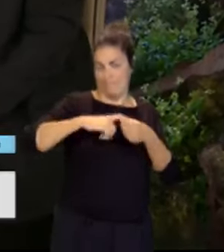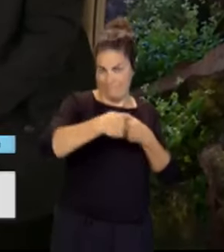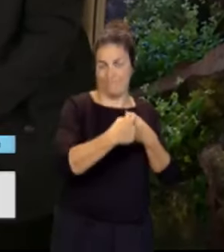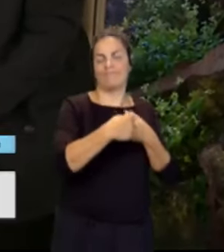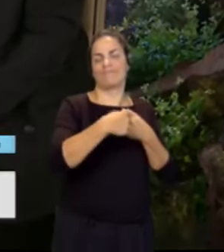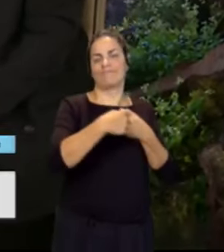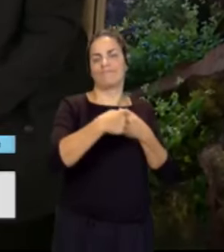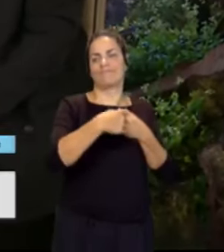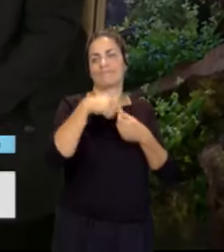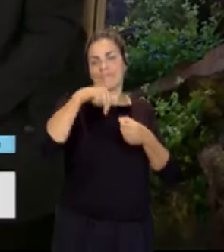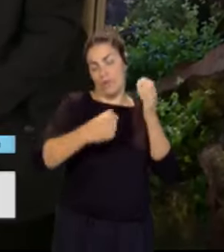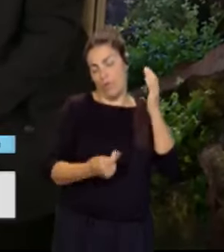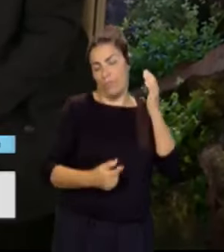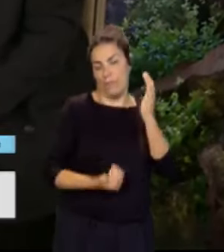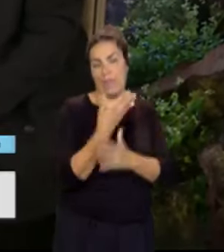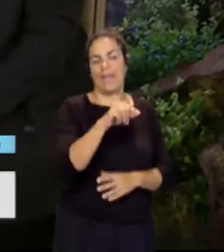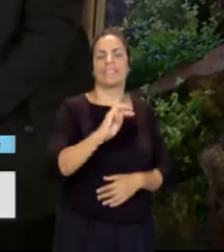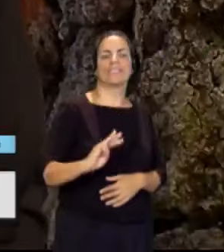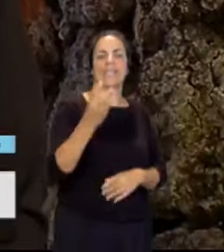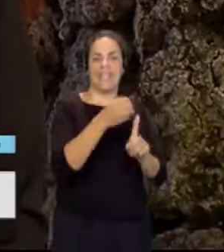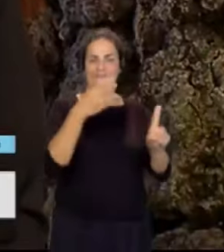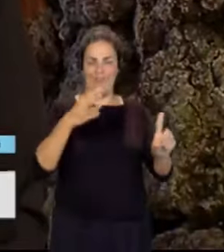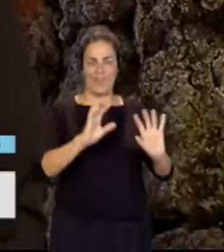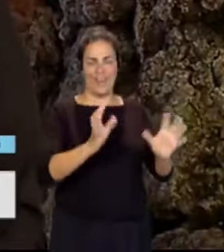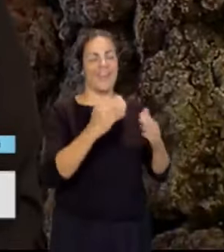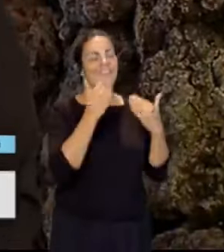de este tercer foro de de la radio Gracias Leticia Gracias a ti que salga todo muy bien